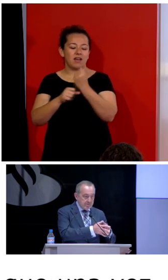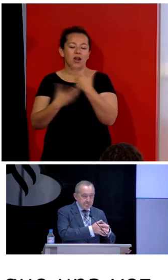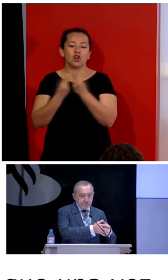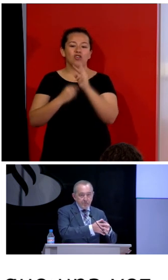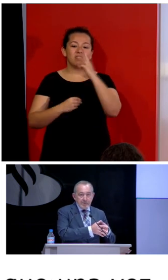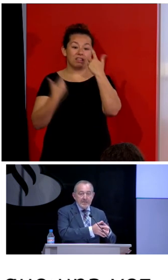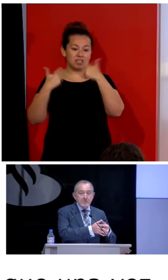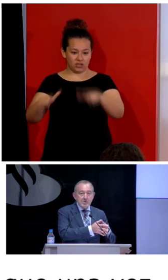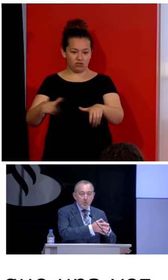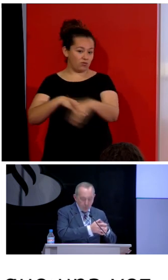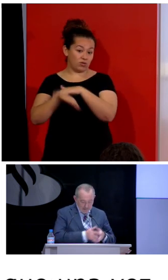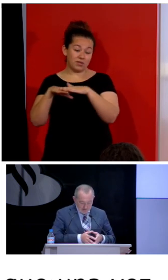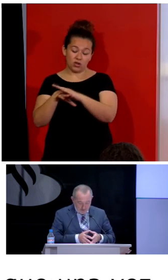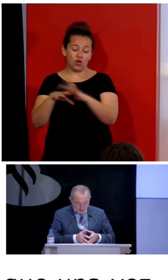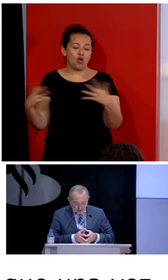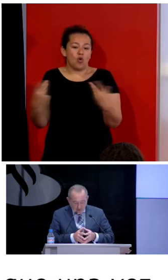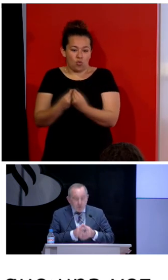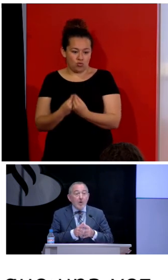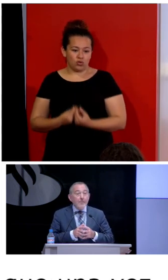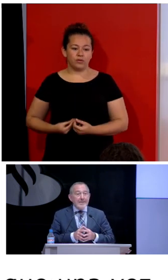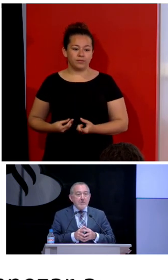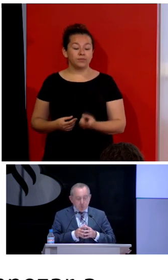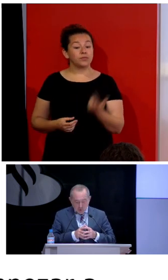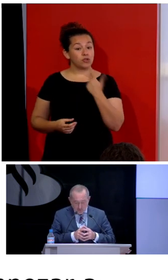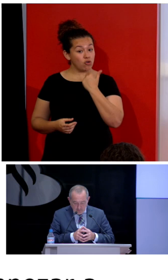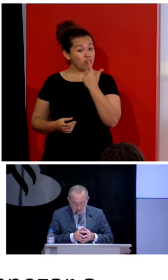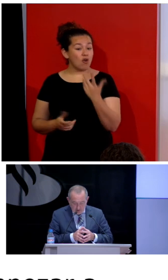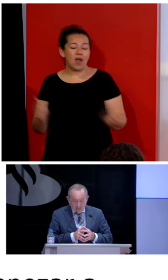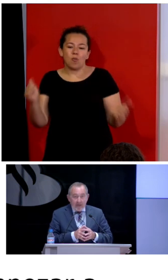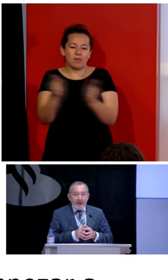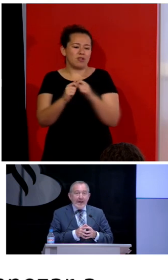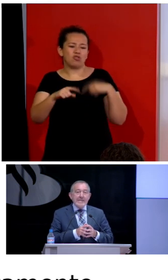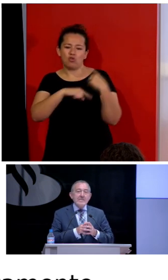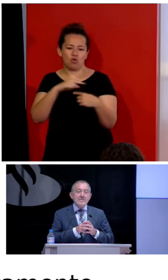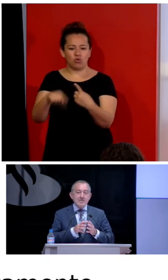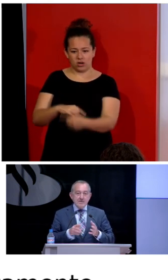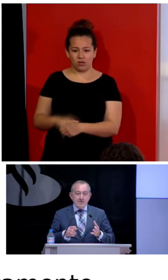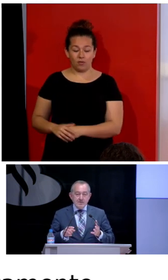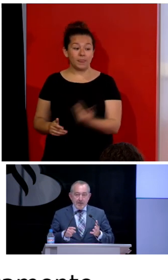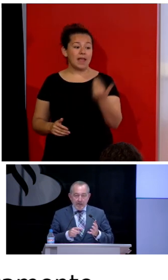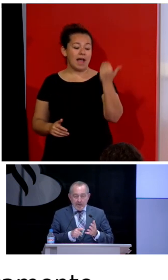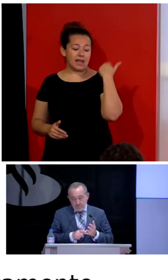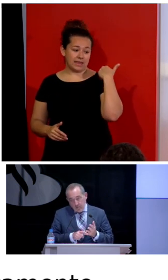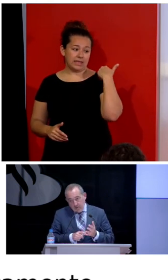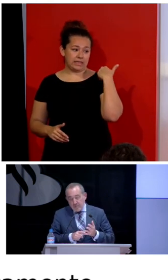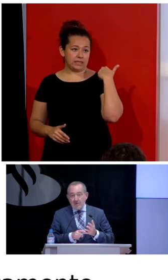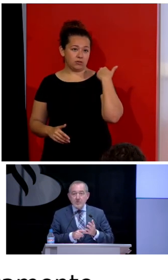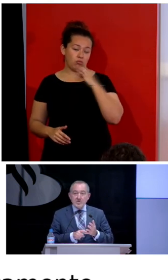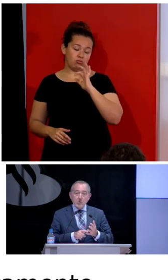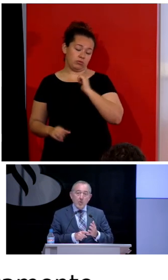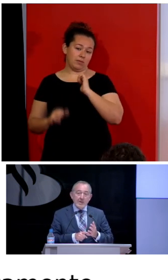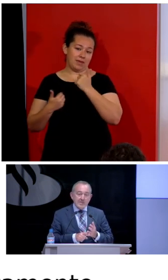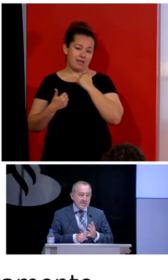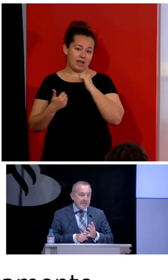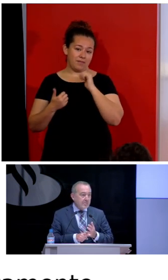sector, fundamentalmente, conjuntamente. Pues yo digo, acompañamiento en todo momento. Antes, o cuando empieza el